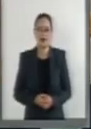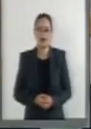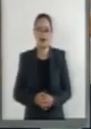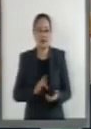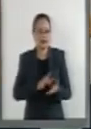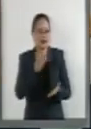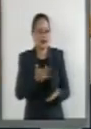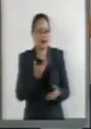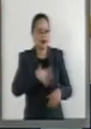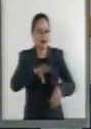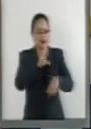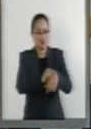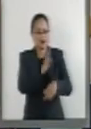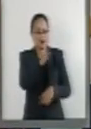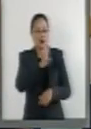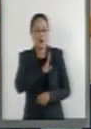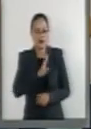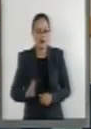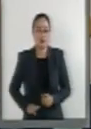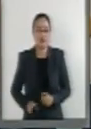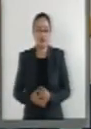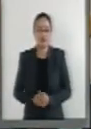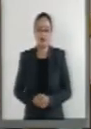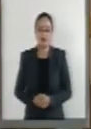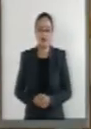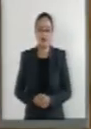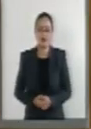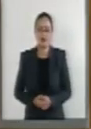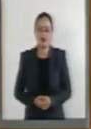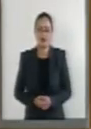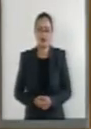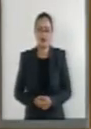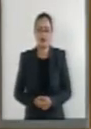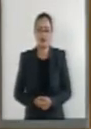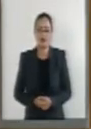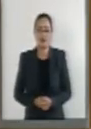Gracias, con el permiso de la presidencia.